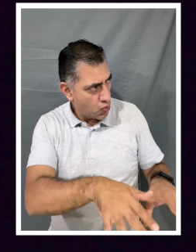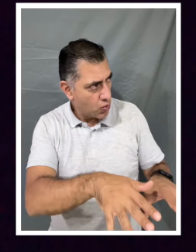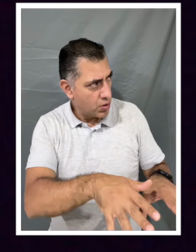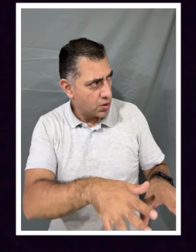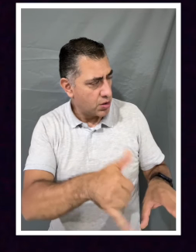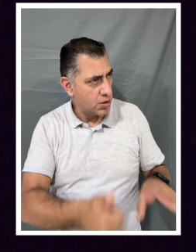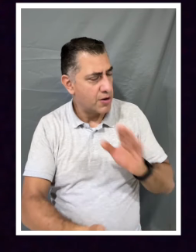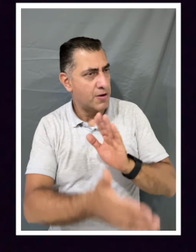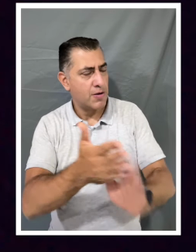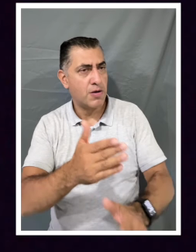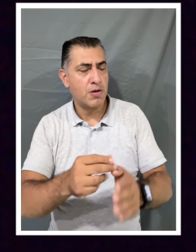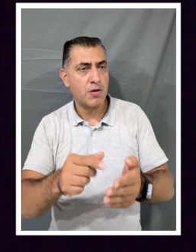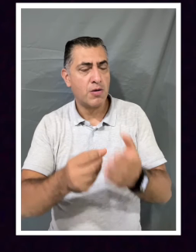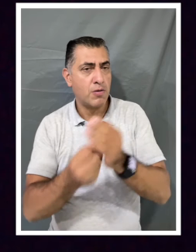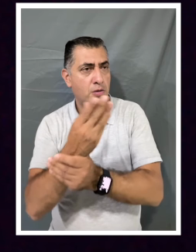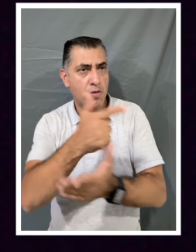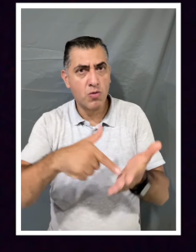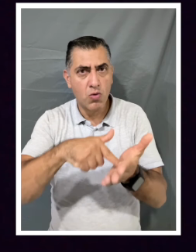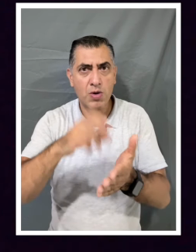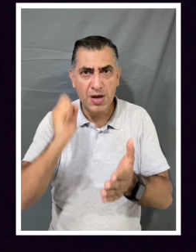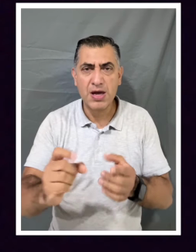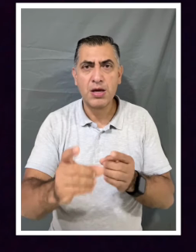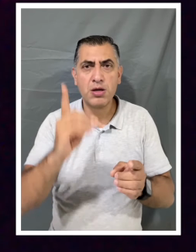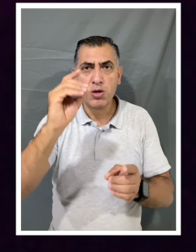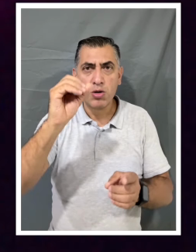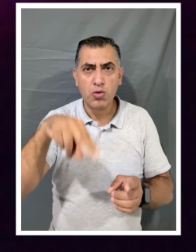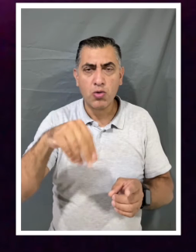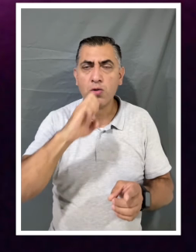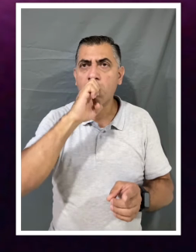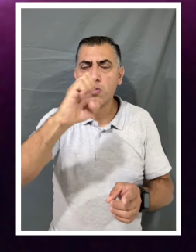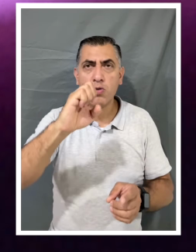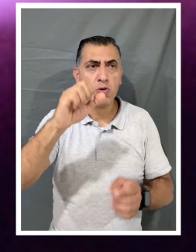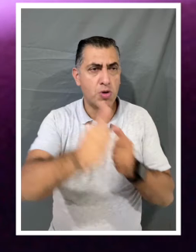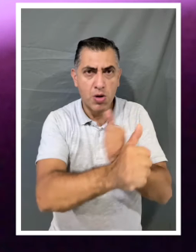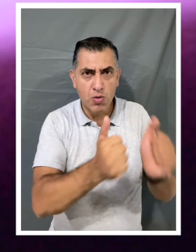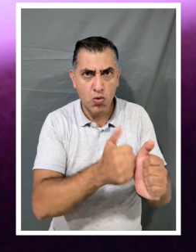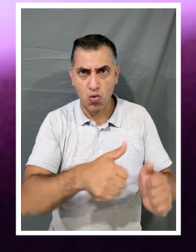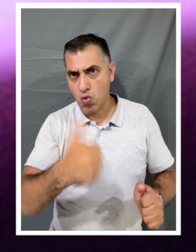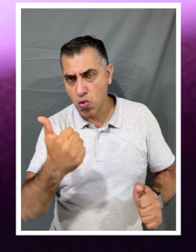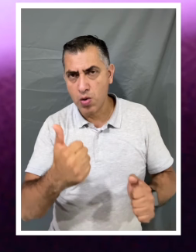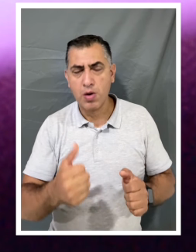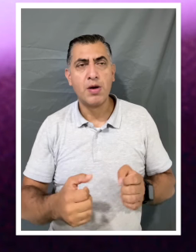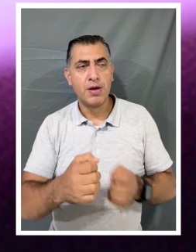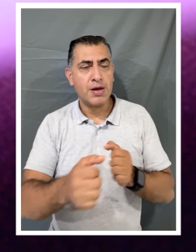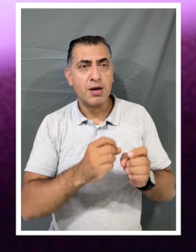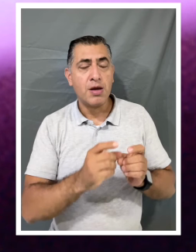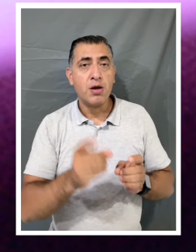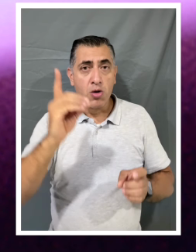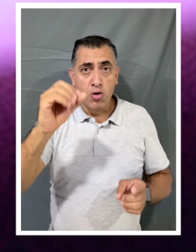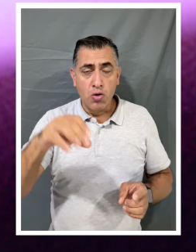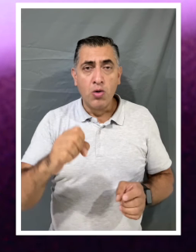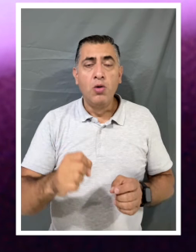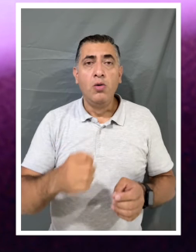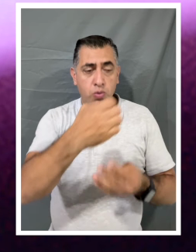lugar y se van a un nuevo lugar ese es el don espiritual de apóstol luego el don espiritual de evangelista es la